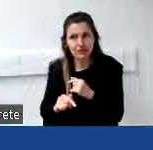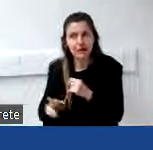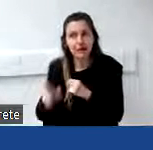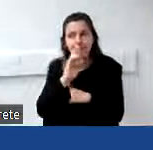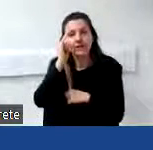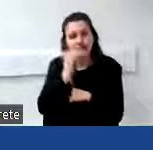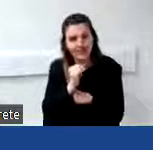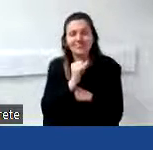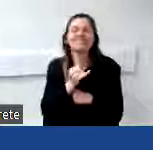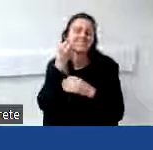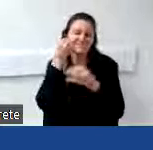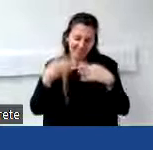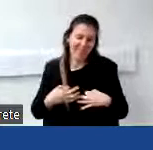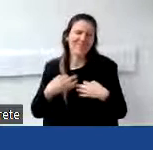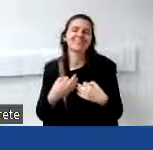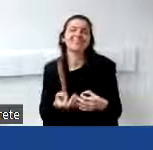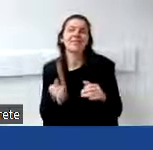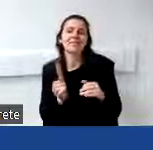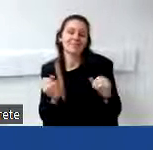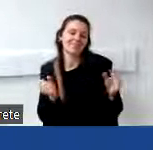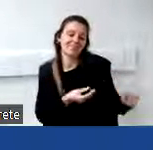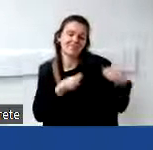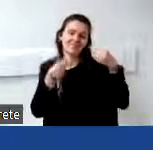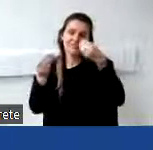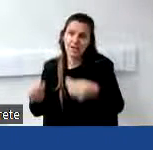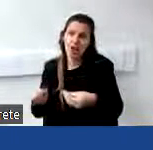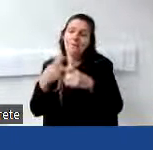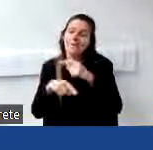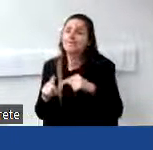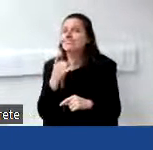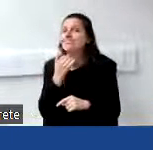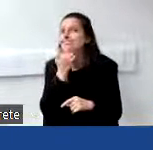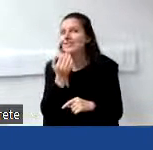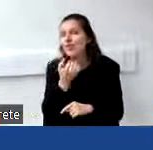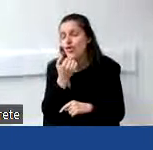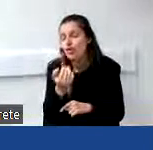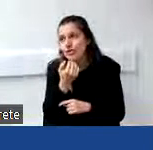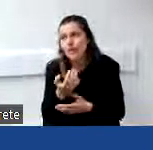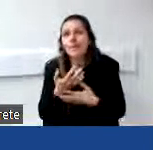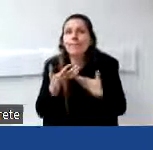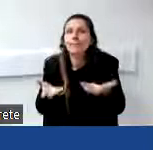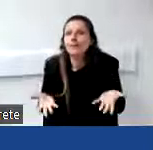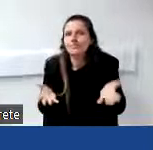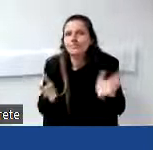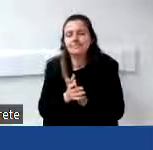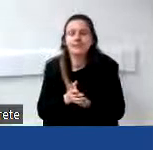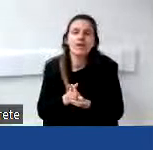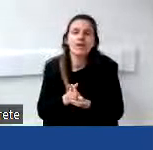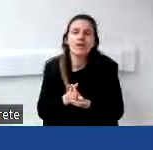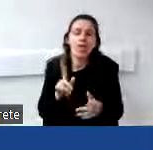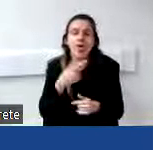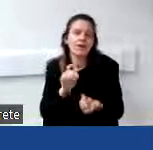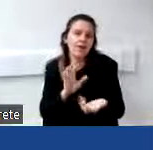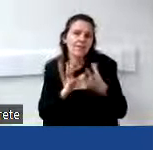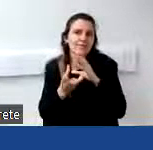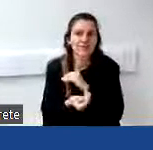la conversación, generar ese vínculo, la pregunta, y bueno, obviamente si conoce el braille, ya ahí vamos a zanjar, si se quiere, una